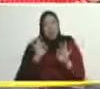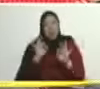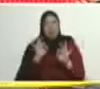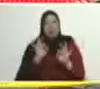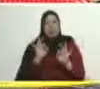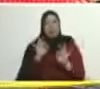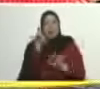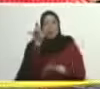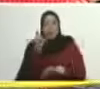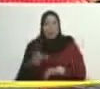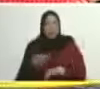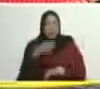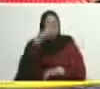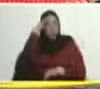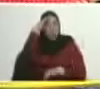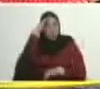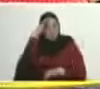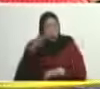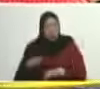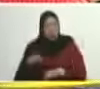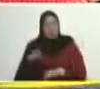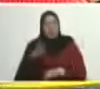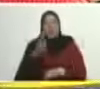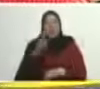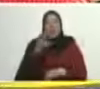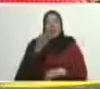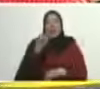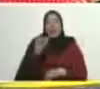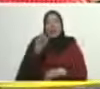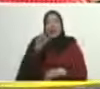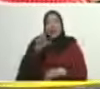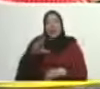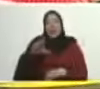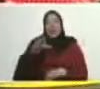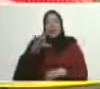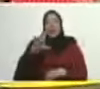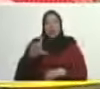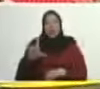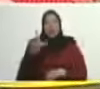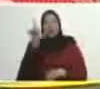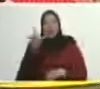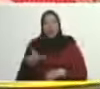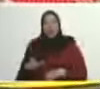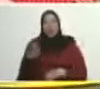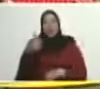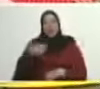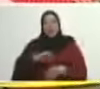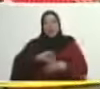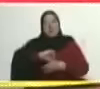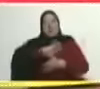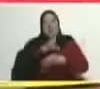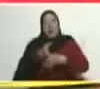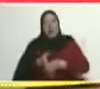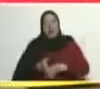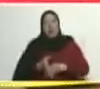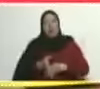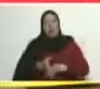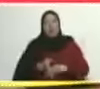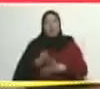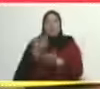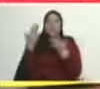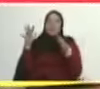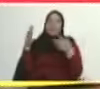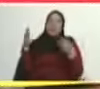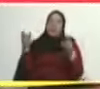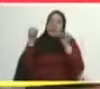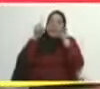al general de ejército Raúl Castro Ruz. Desde el ALBA, el aplauso, la